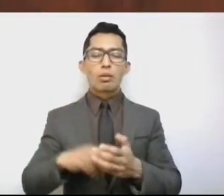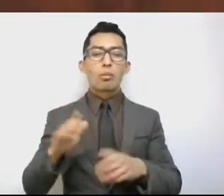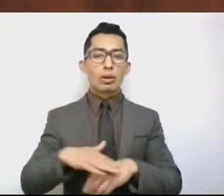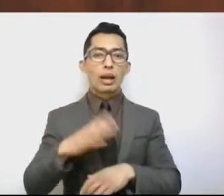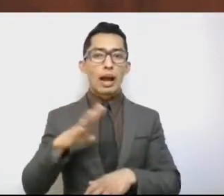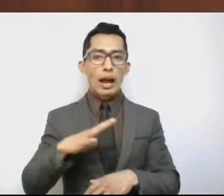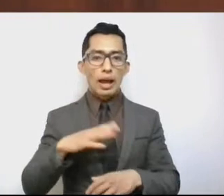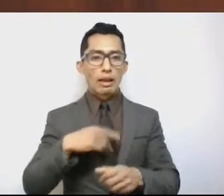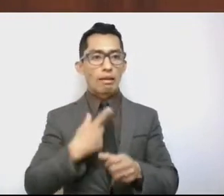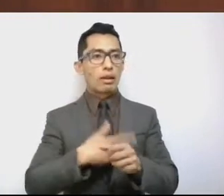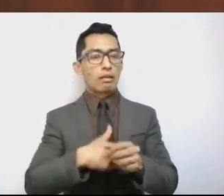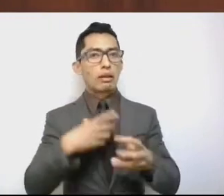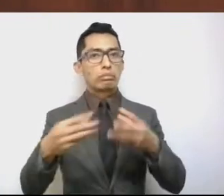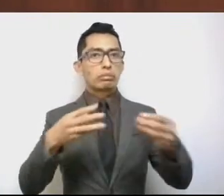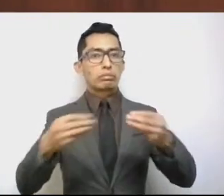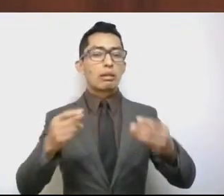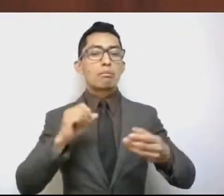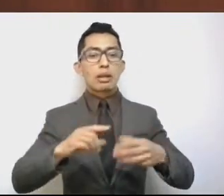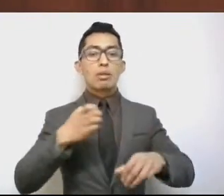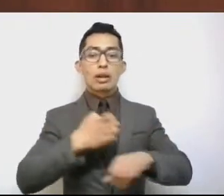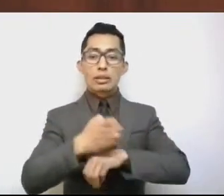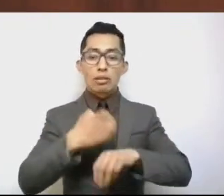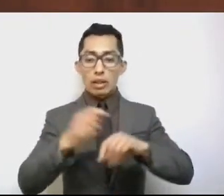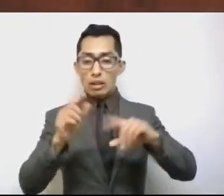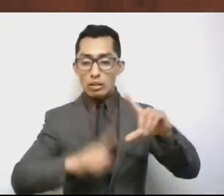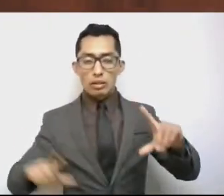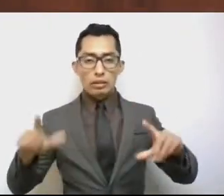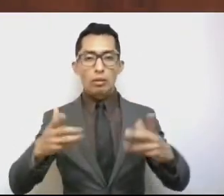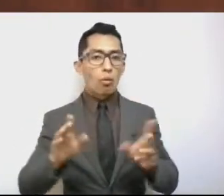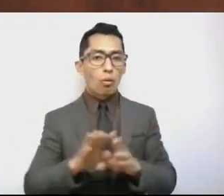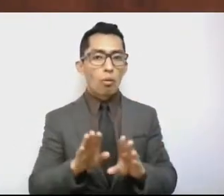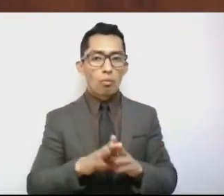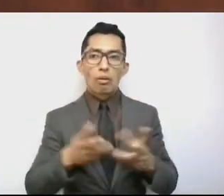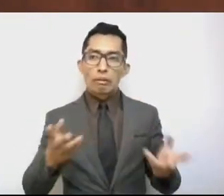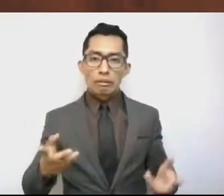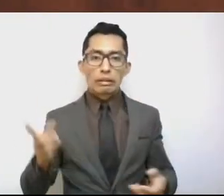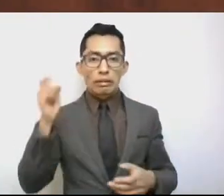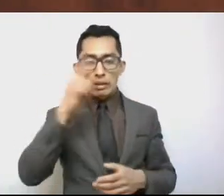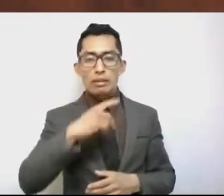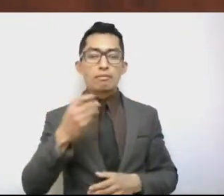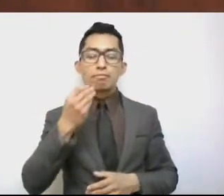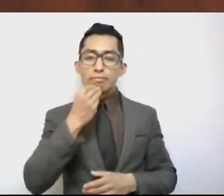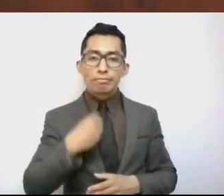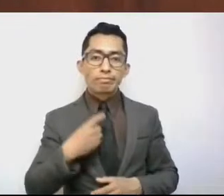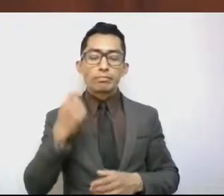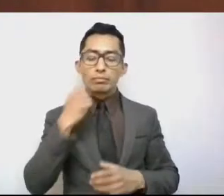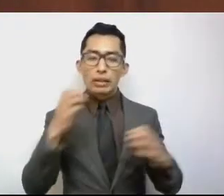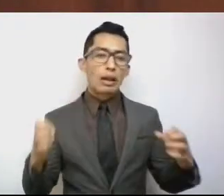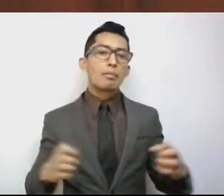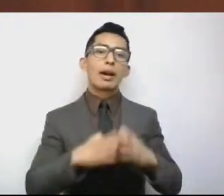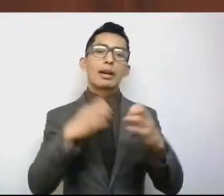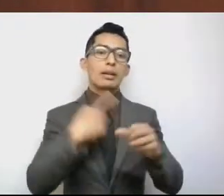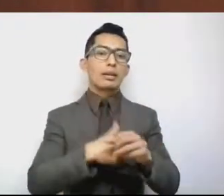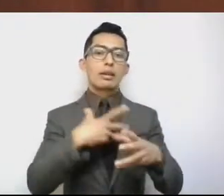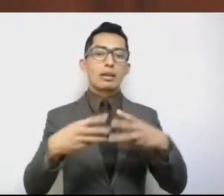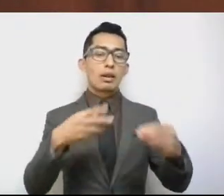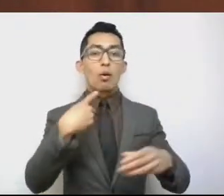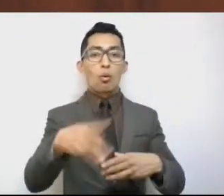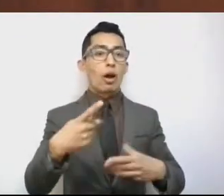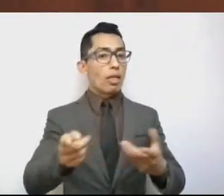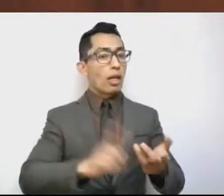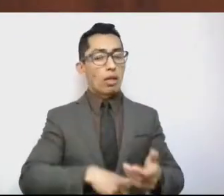sanitaria y que dejó a los estados a la deriva, los cuales tuvieron que enfrentar la emergencia con sus propias capacidades